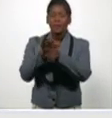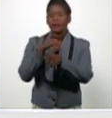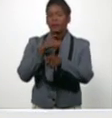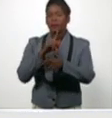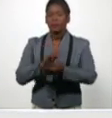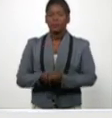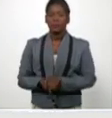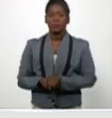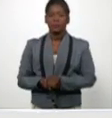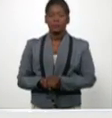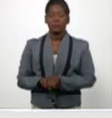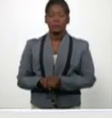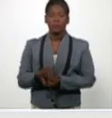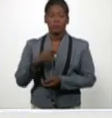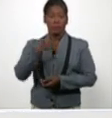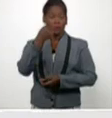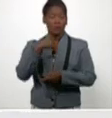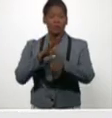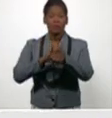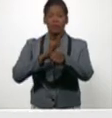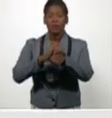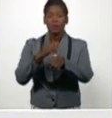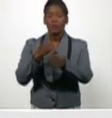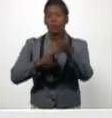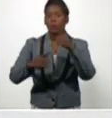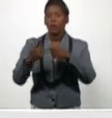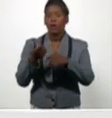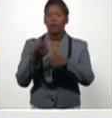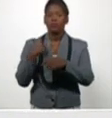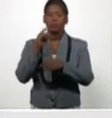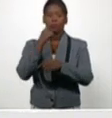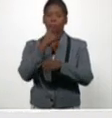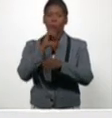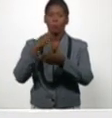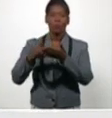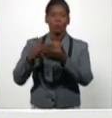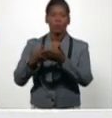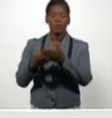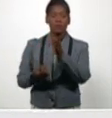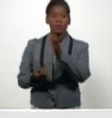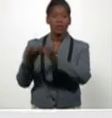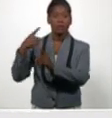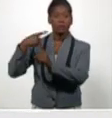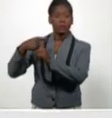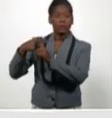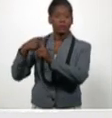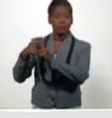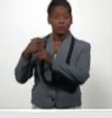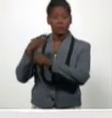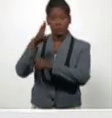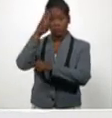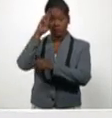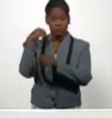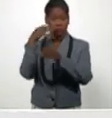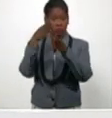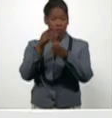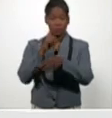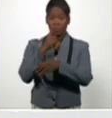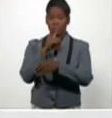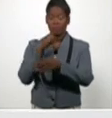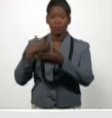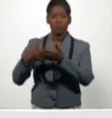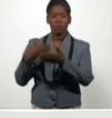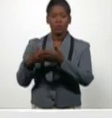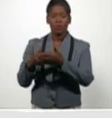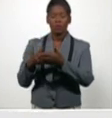e inmediatamente se sospecha, tienes un test de antígeno positivo, que hace además su cuestión de media hora, inmediatamente te ingreso